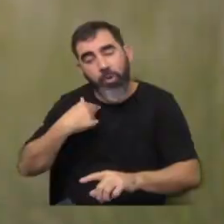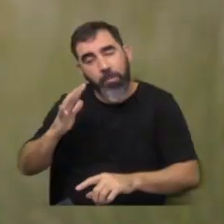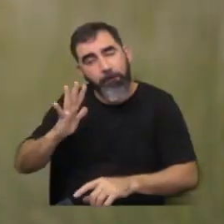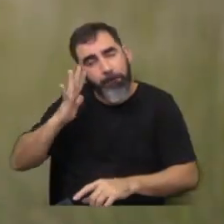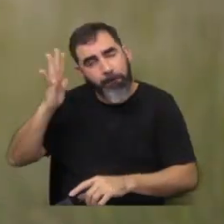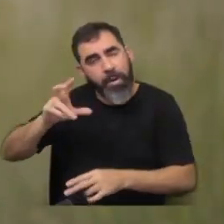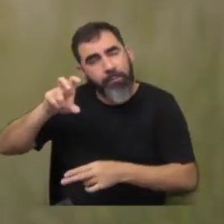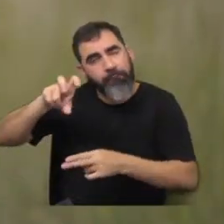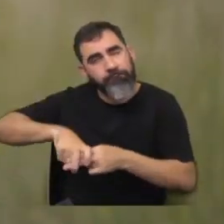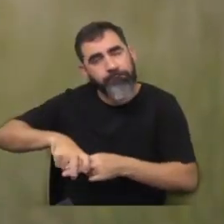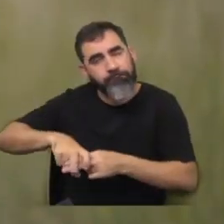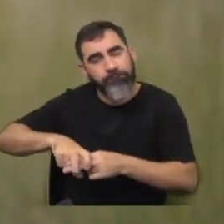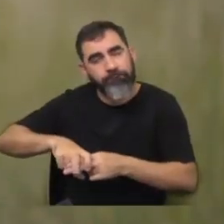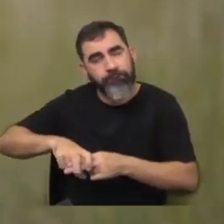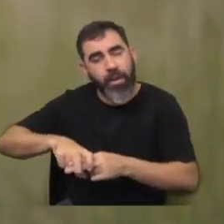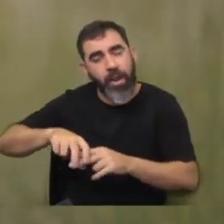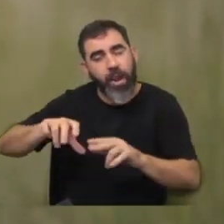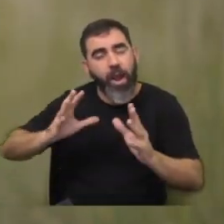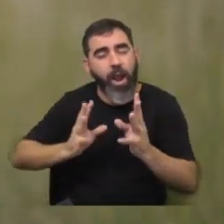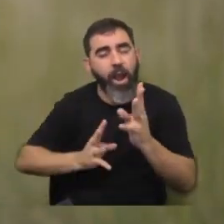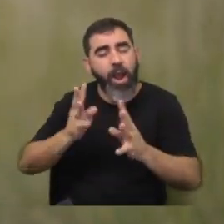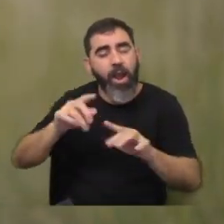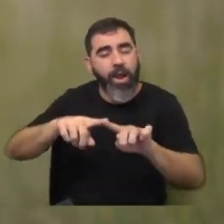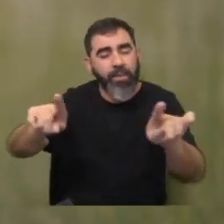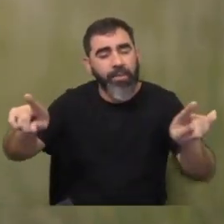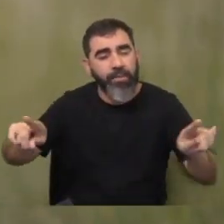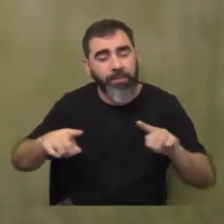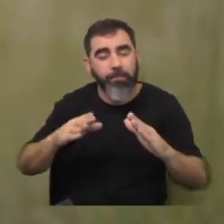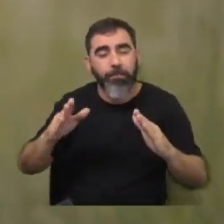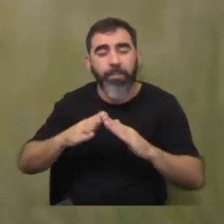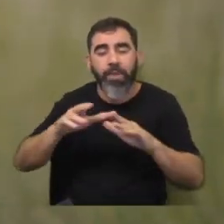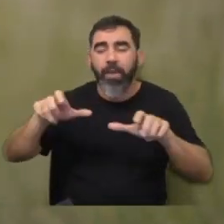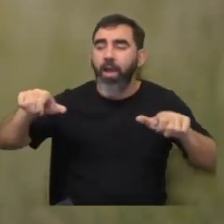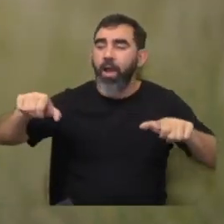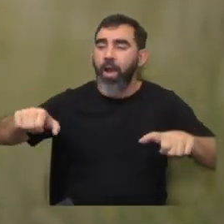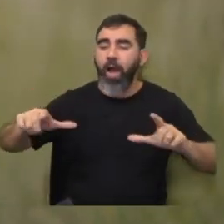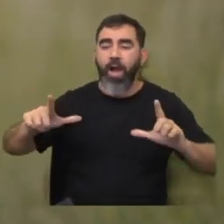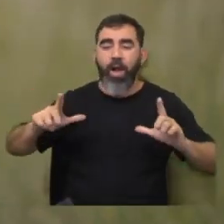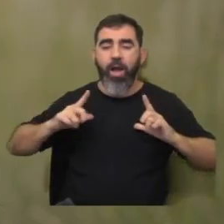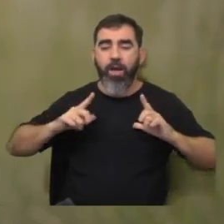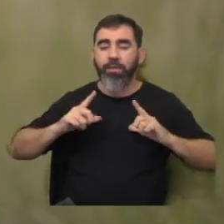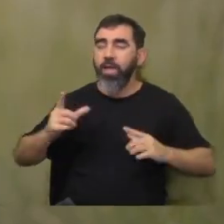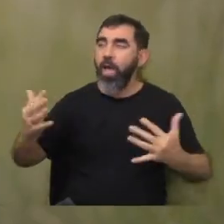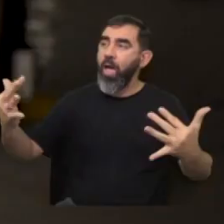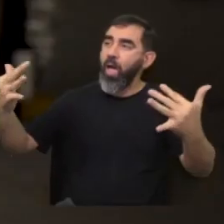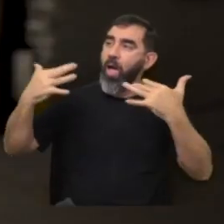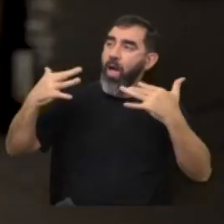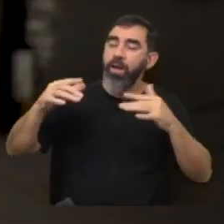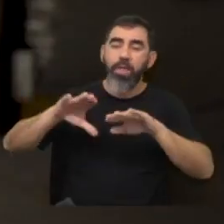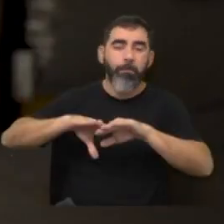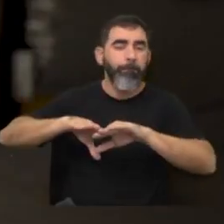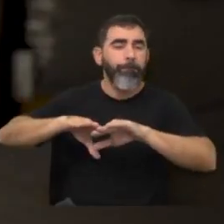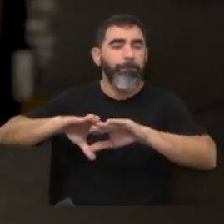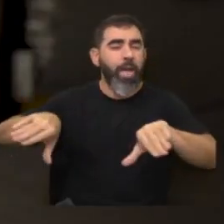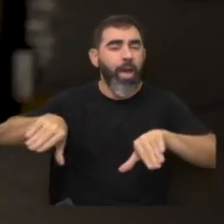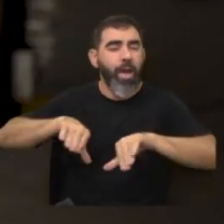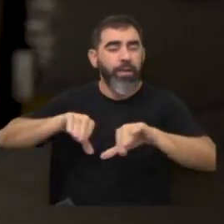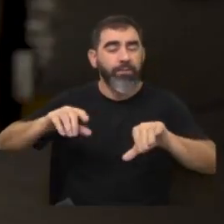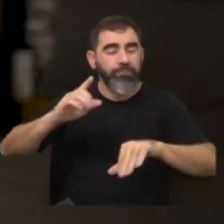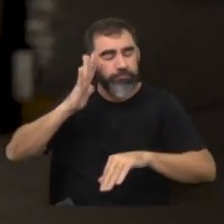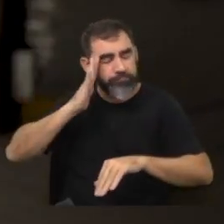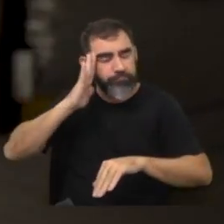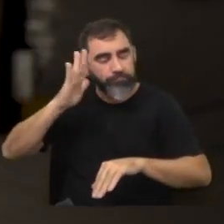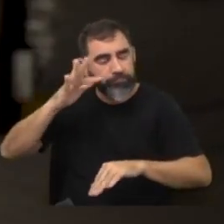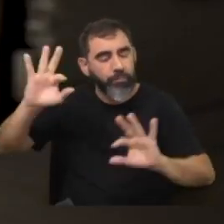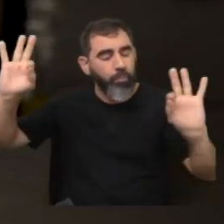imaginaba sentada en el jardín de mi casa, en una reposera, tomando aire o en la playa, y esta visualización